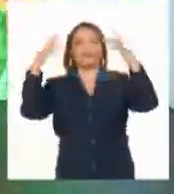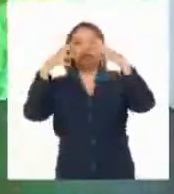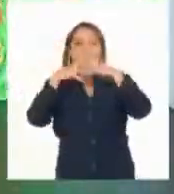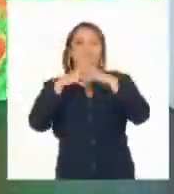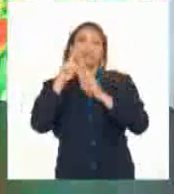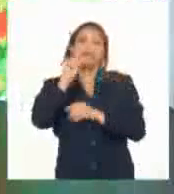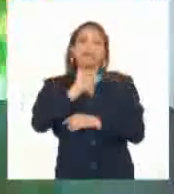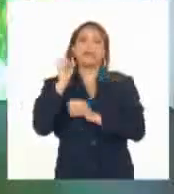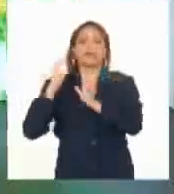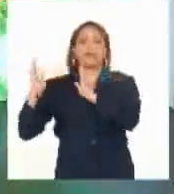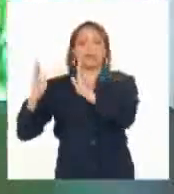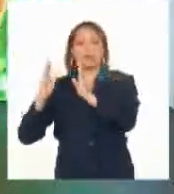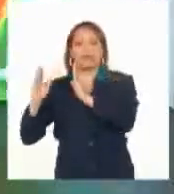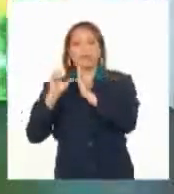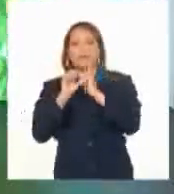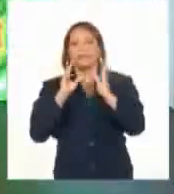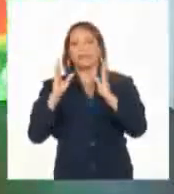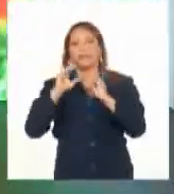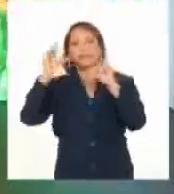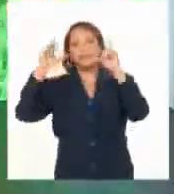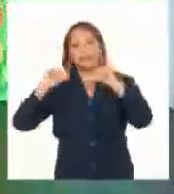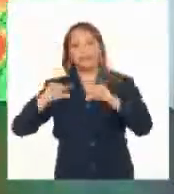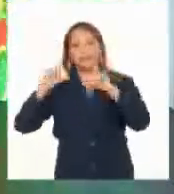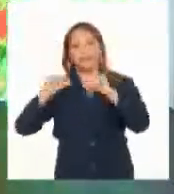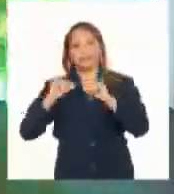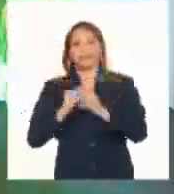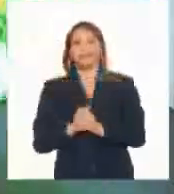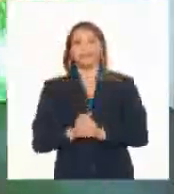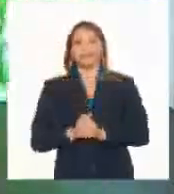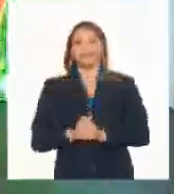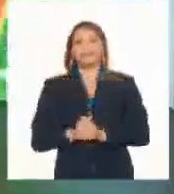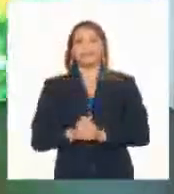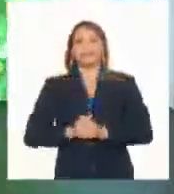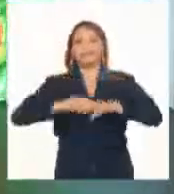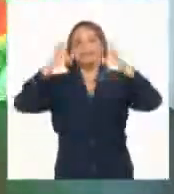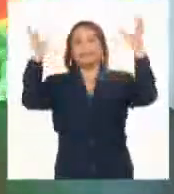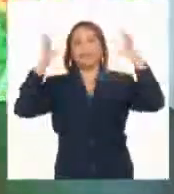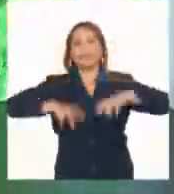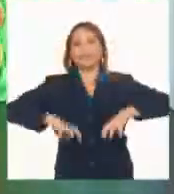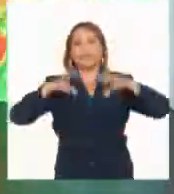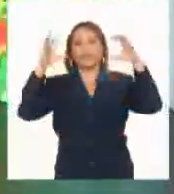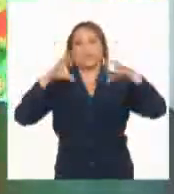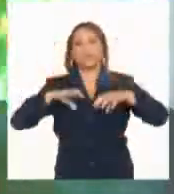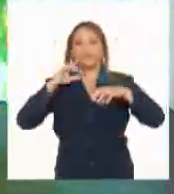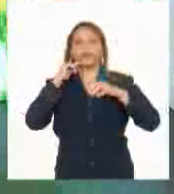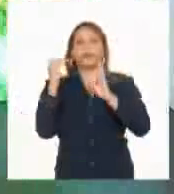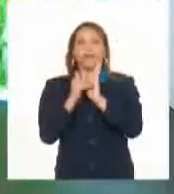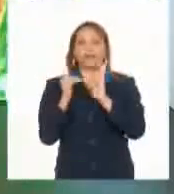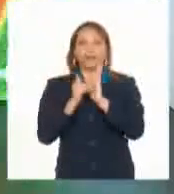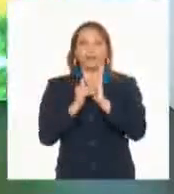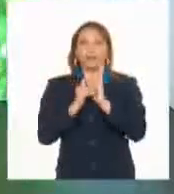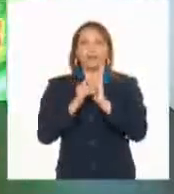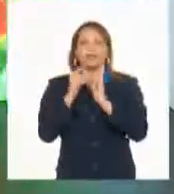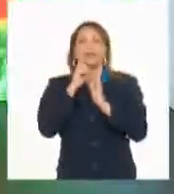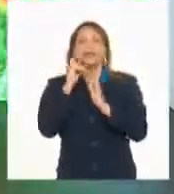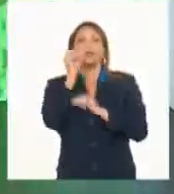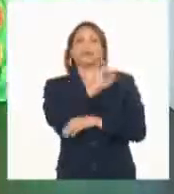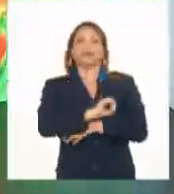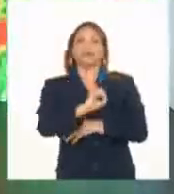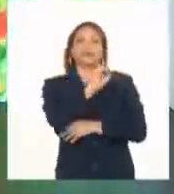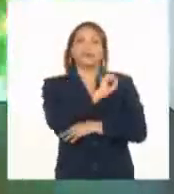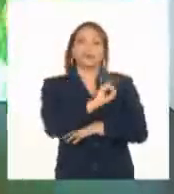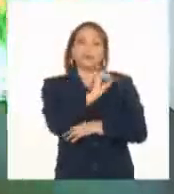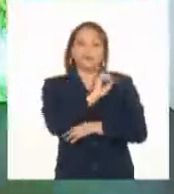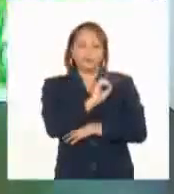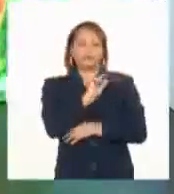región occidental y central. Lluvias que serán numerosas, decíamos, desde horas de la tarde en la región oriental de